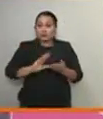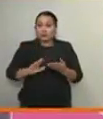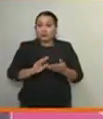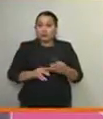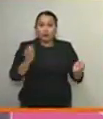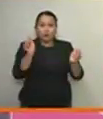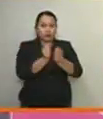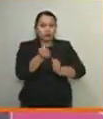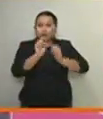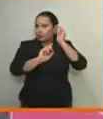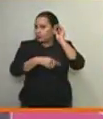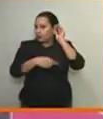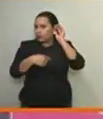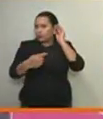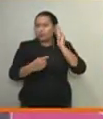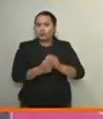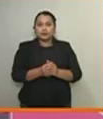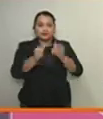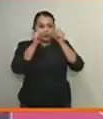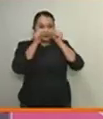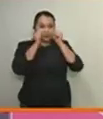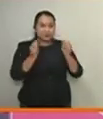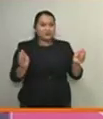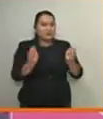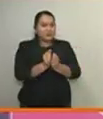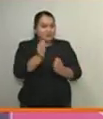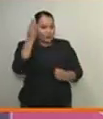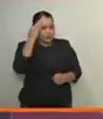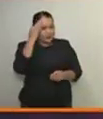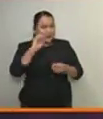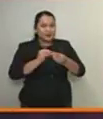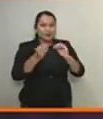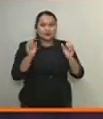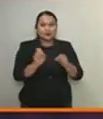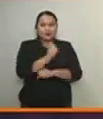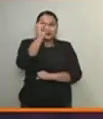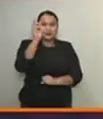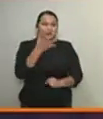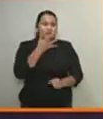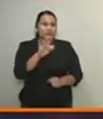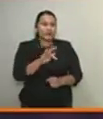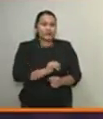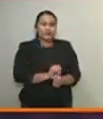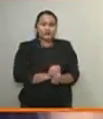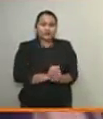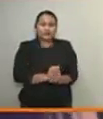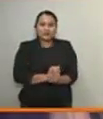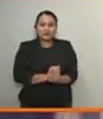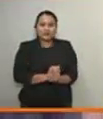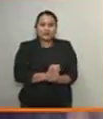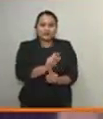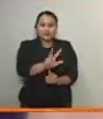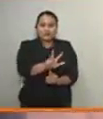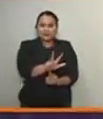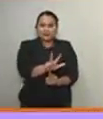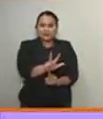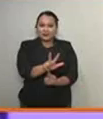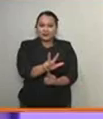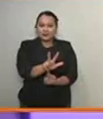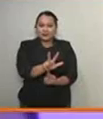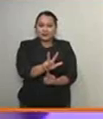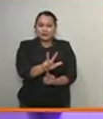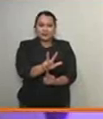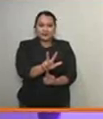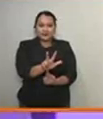diaria. Atentos y acompáñame a conocer el primer dígito, suerte. Y este es el 3. Segundo